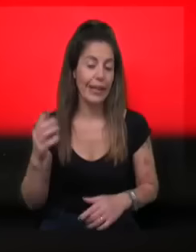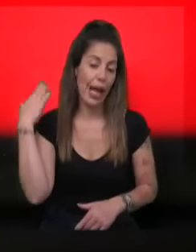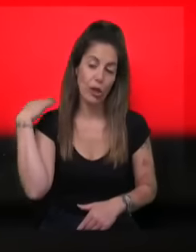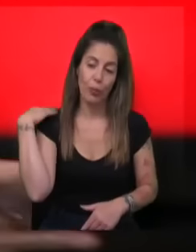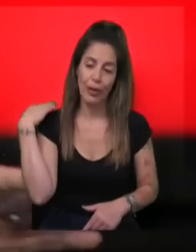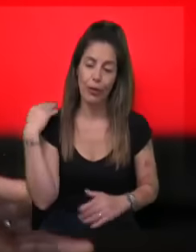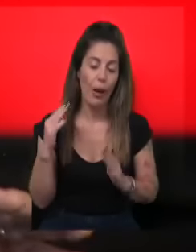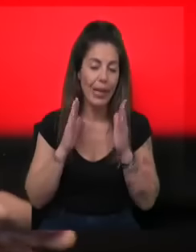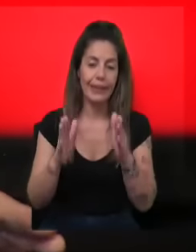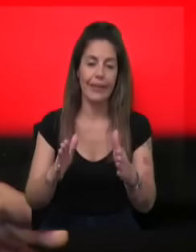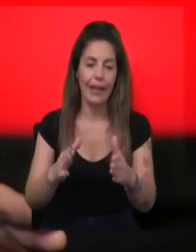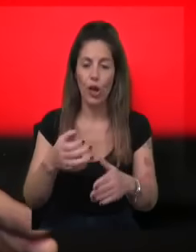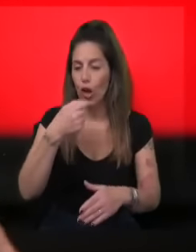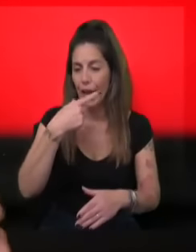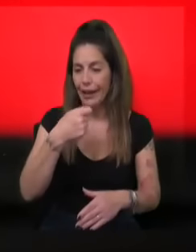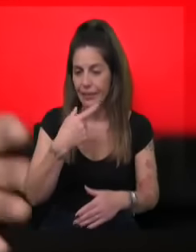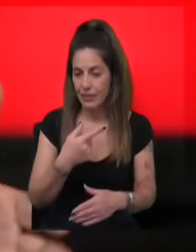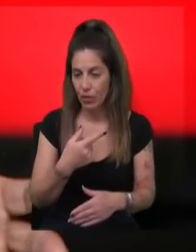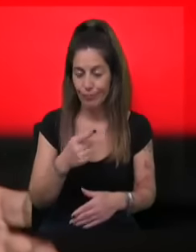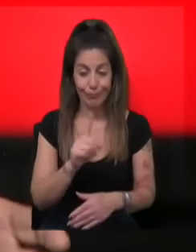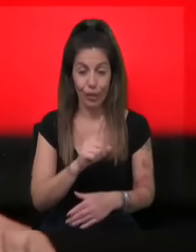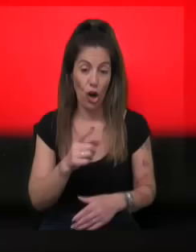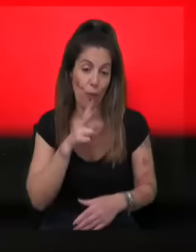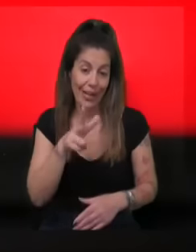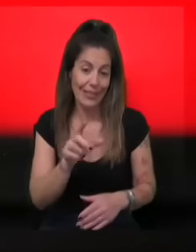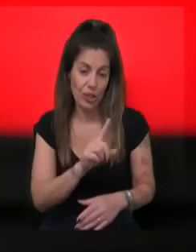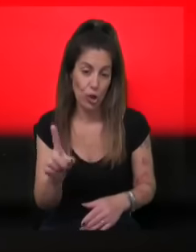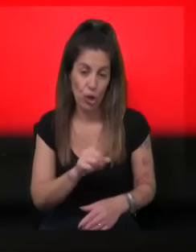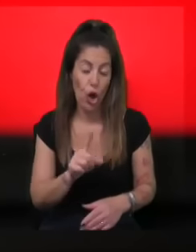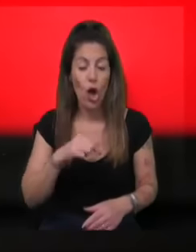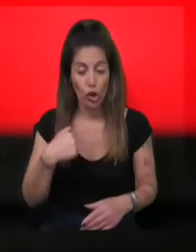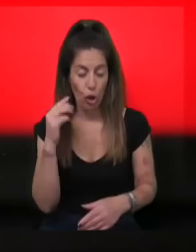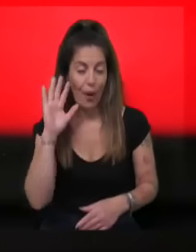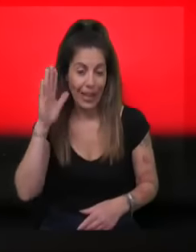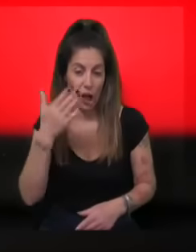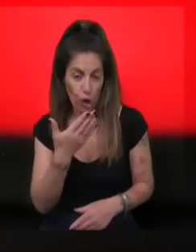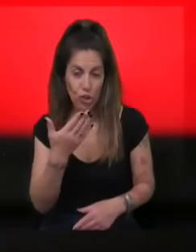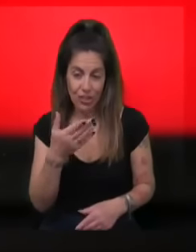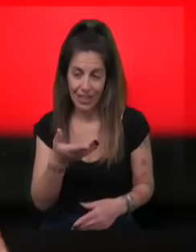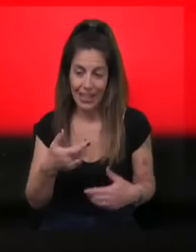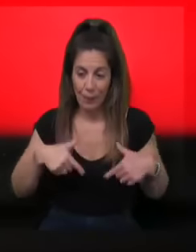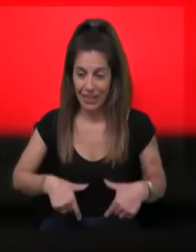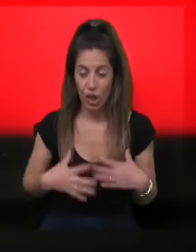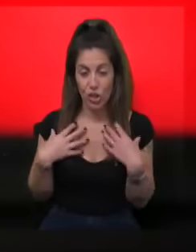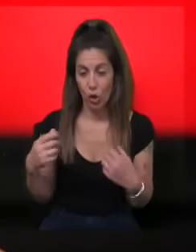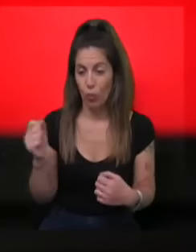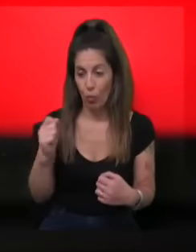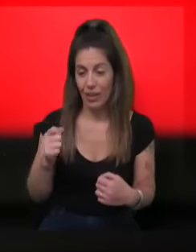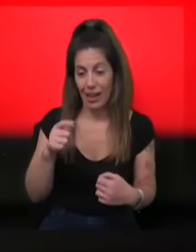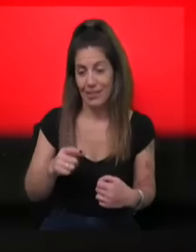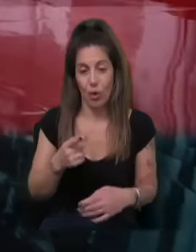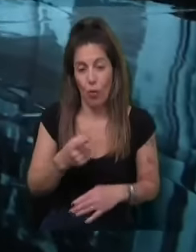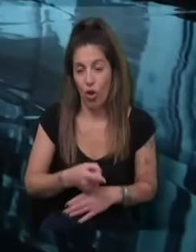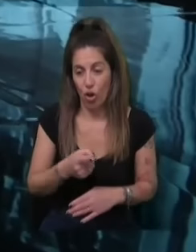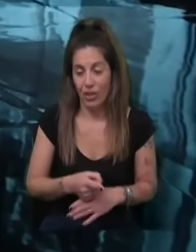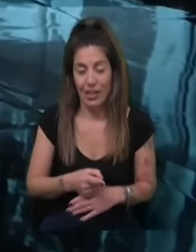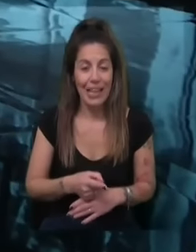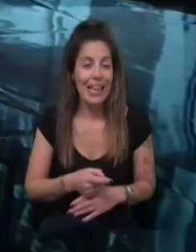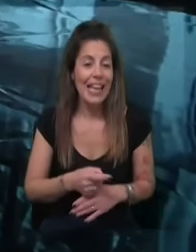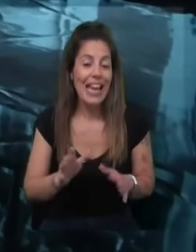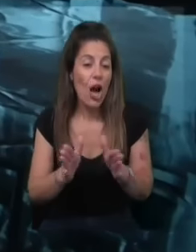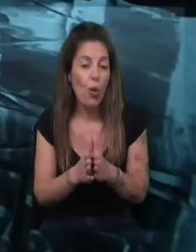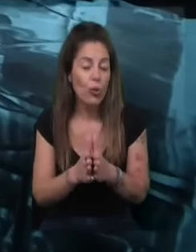voy a atender con analgésicos nadie va a decir eso porque todos van a reconocer que el Ministerio de salud pública tiene bueno Esa historia no existe en la